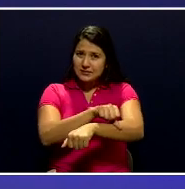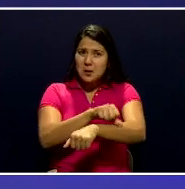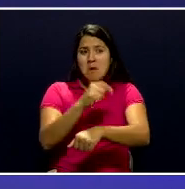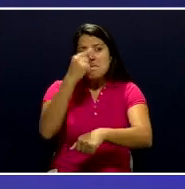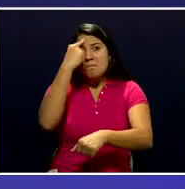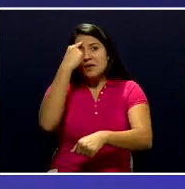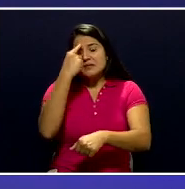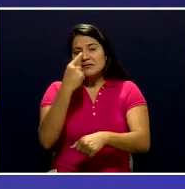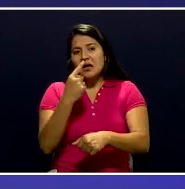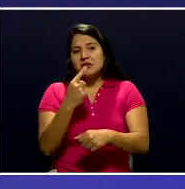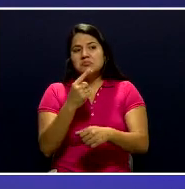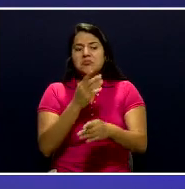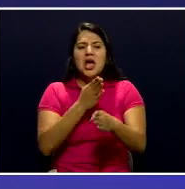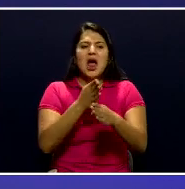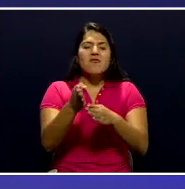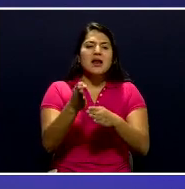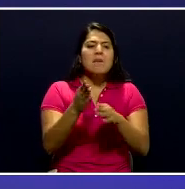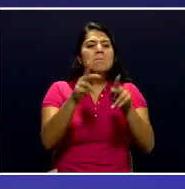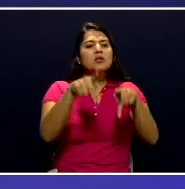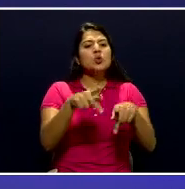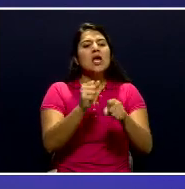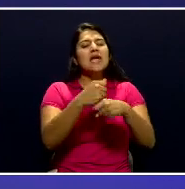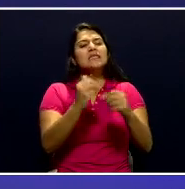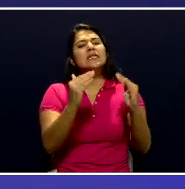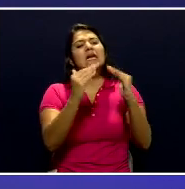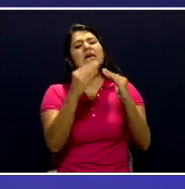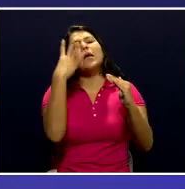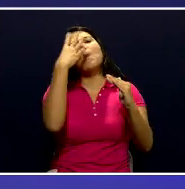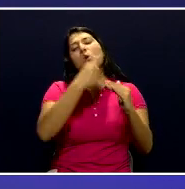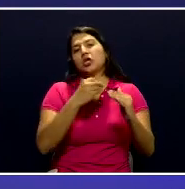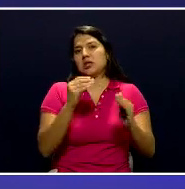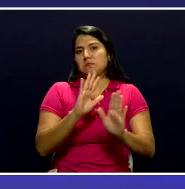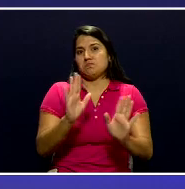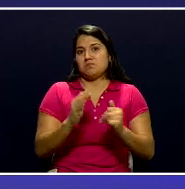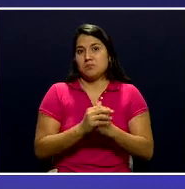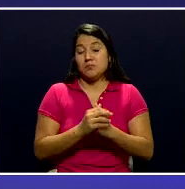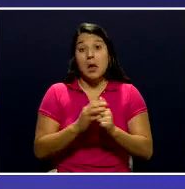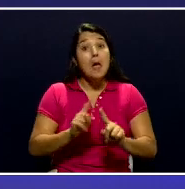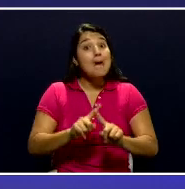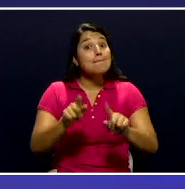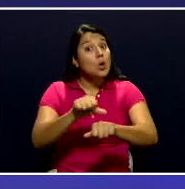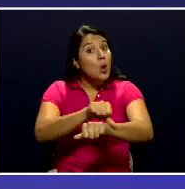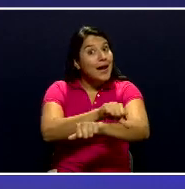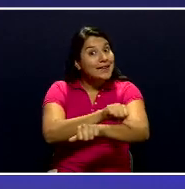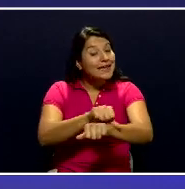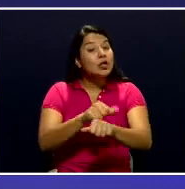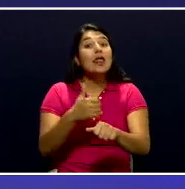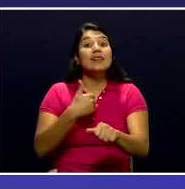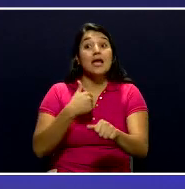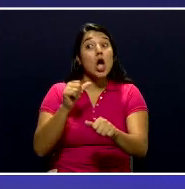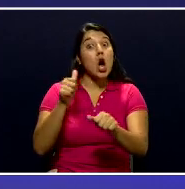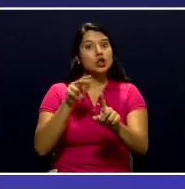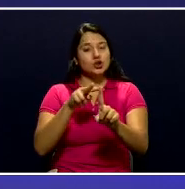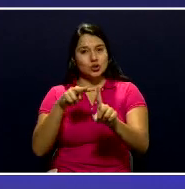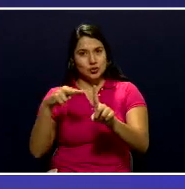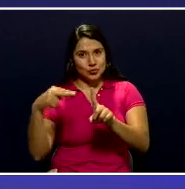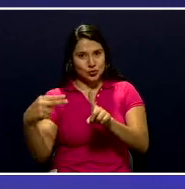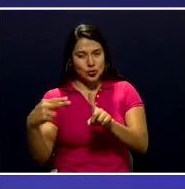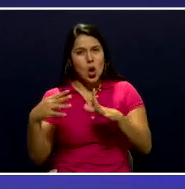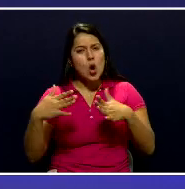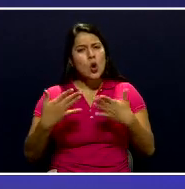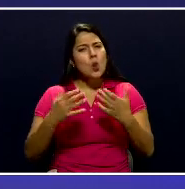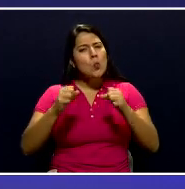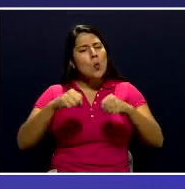casas bonitas o funcionales. Pero la arquitectura tiene otros horizontes más amplios. ¿Cómo entender